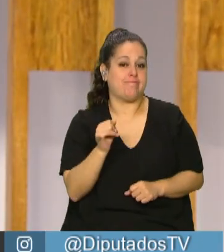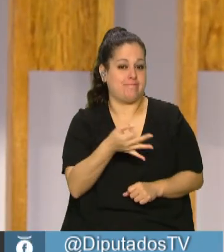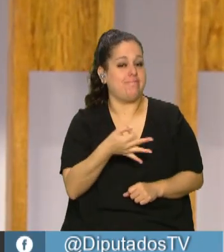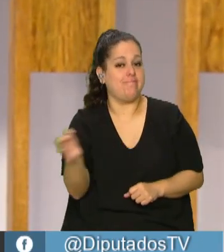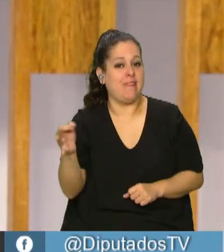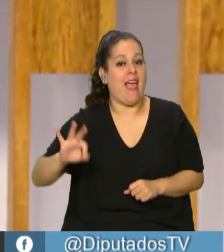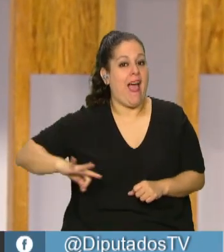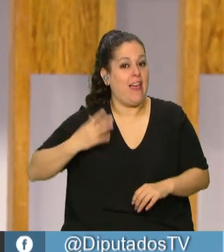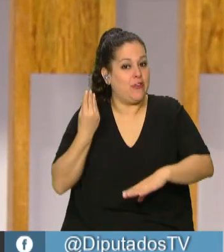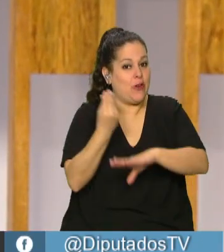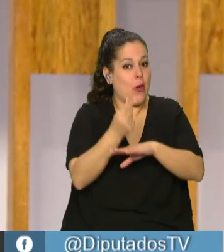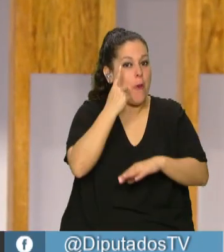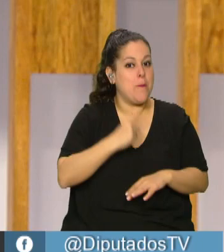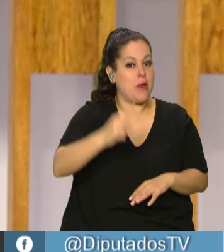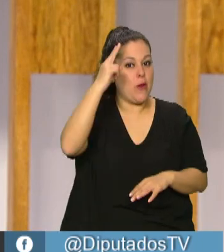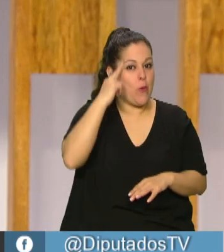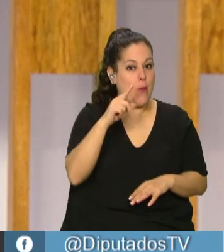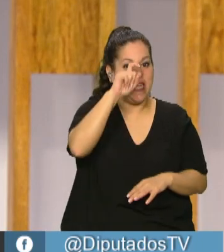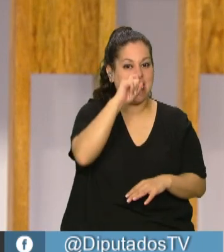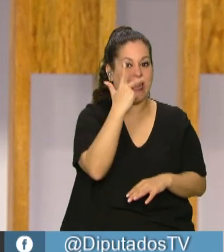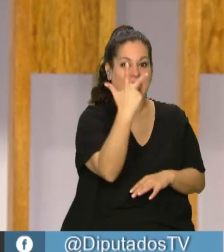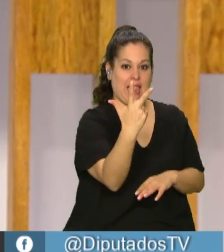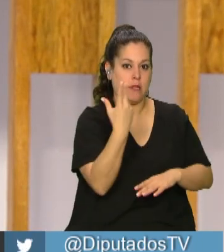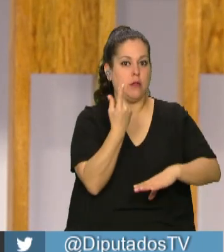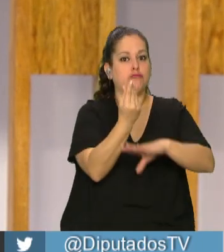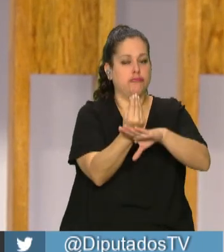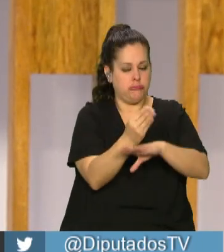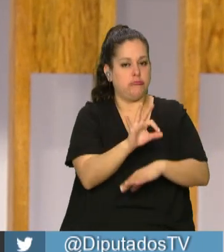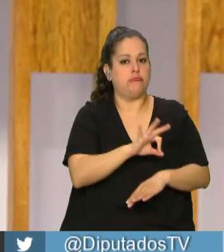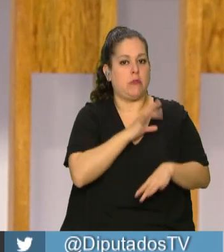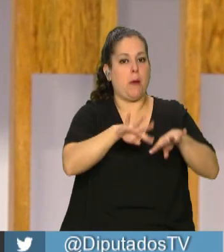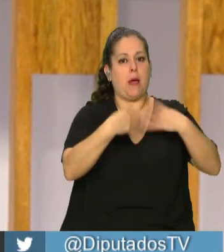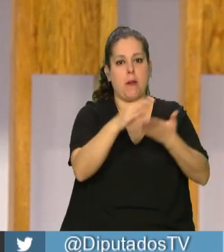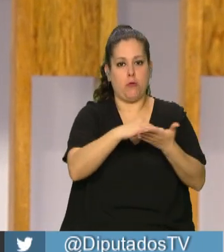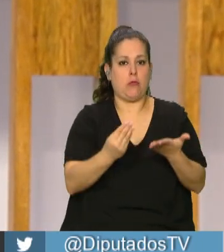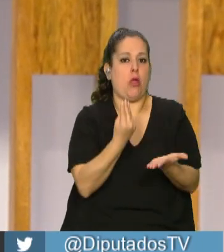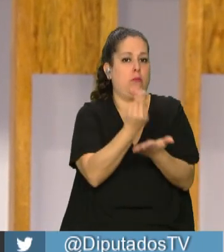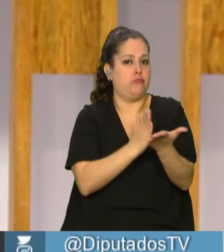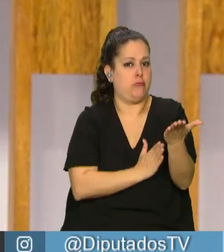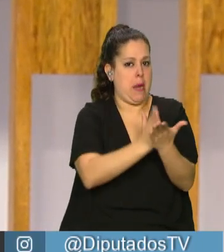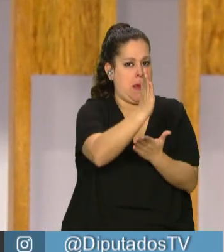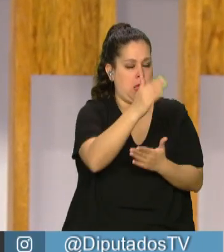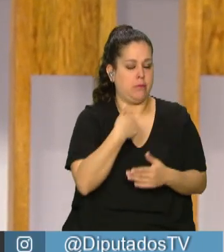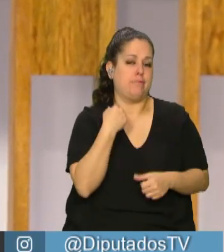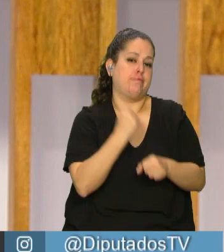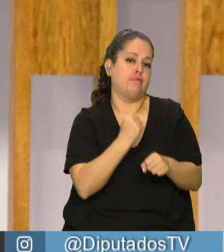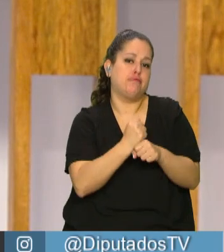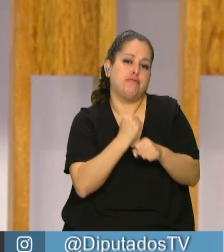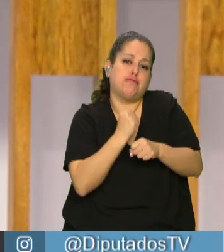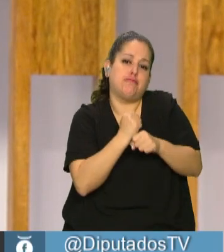Cámara en el año 1973 como empleada de la Cámara, de la planta permanente, y bueno, hice toda la